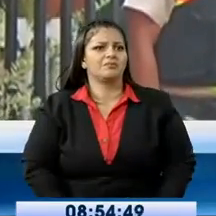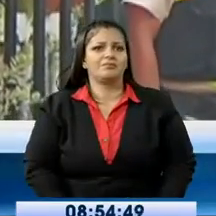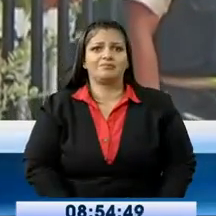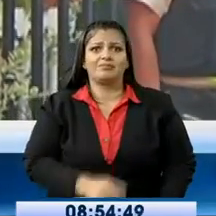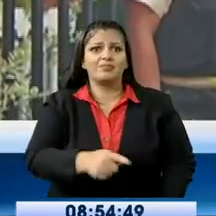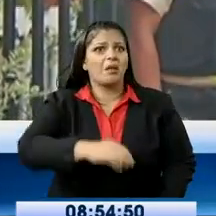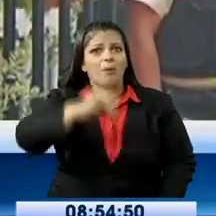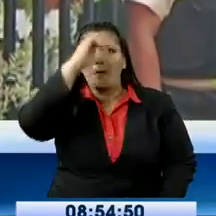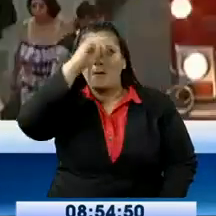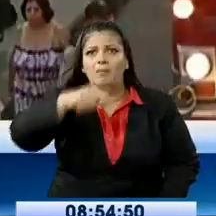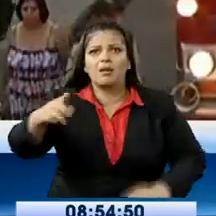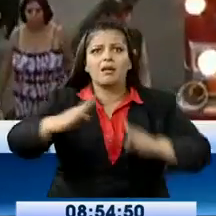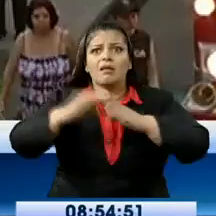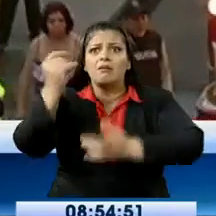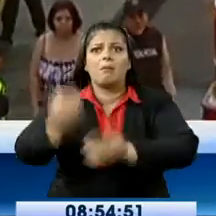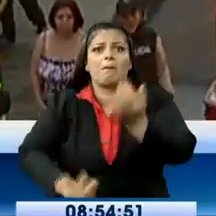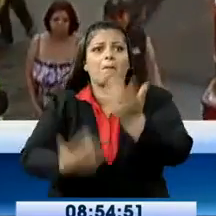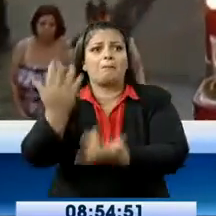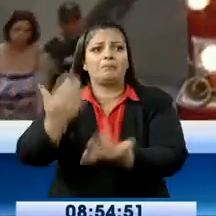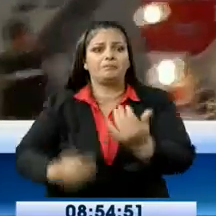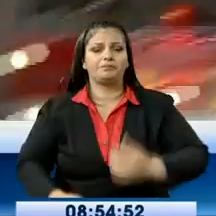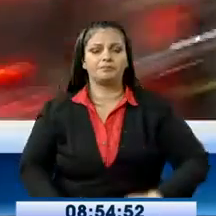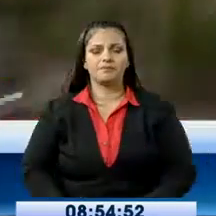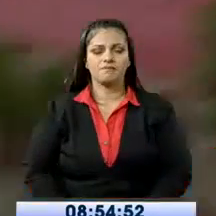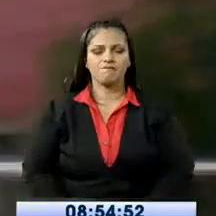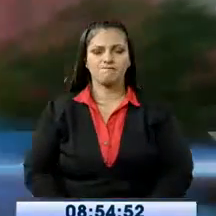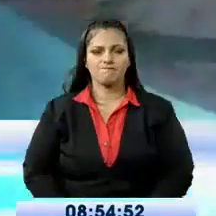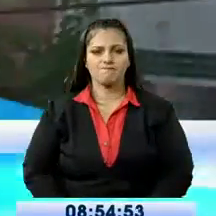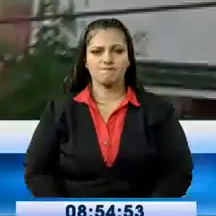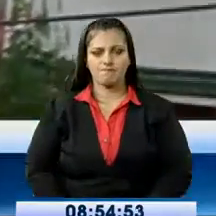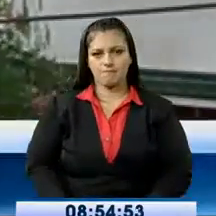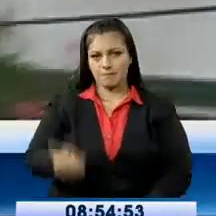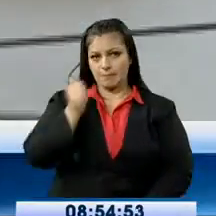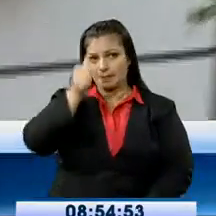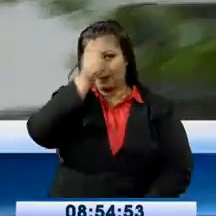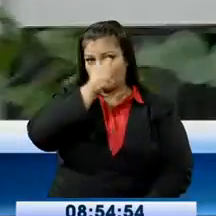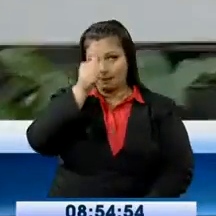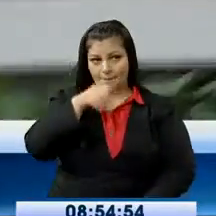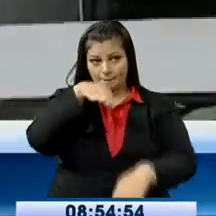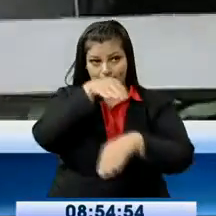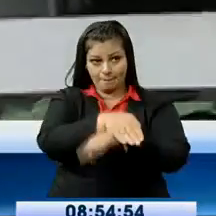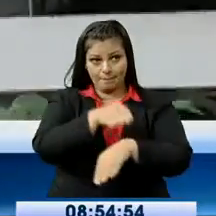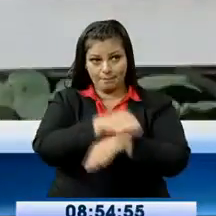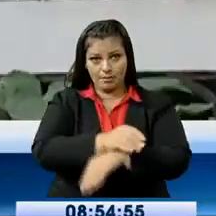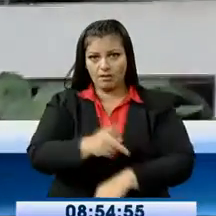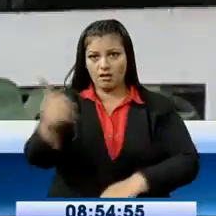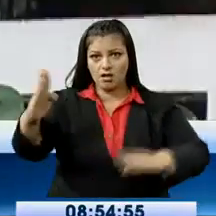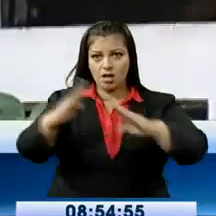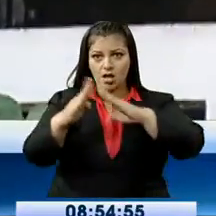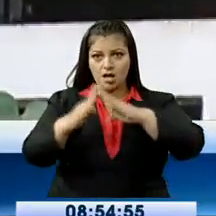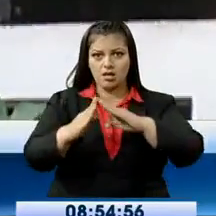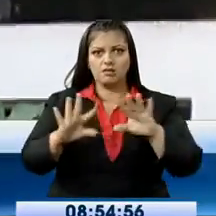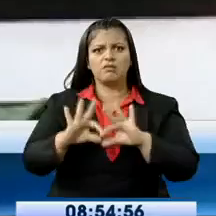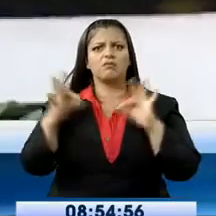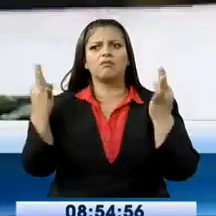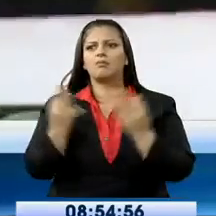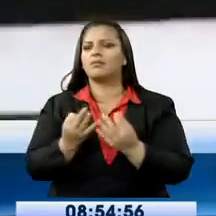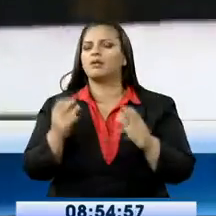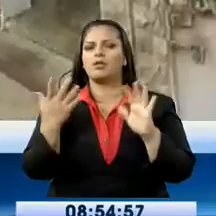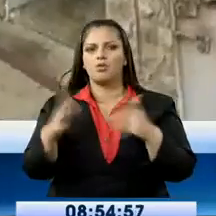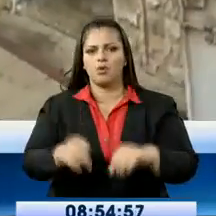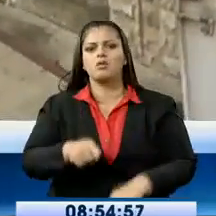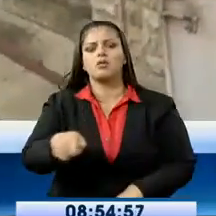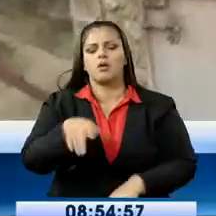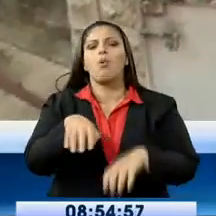espera dentro de poco que regrese. Ocurrió la tarde de este domingo. La familia propietaria de la casa no se encontraba, pero sí su